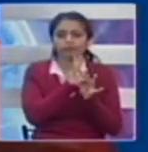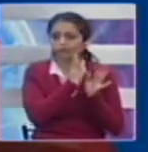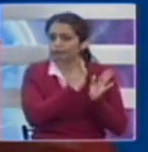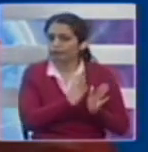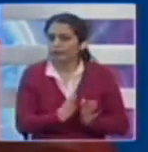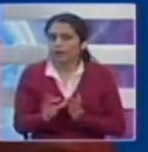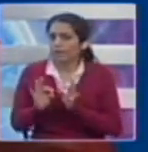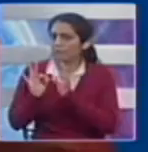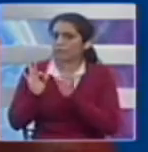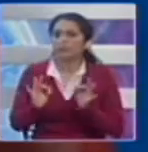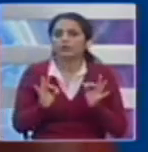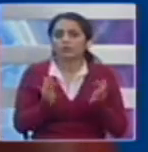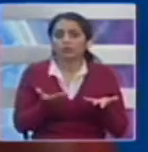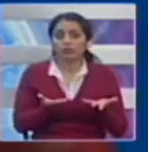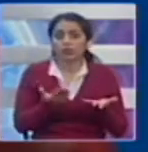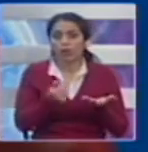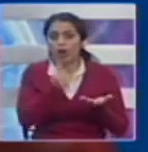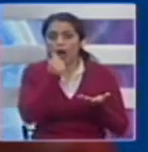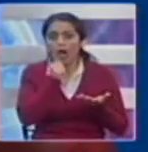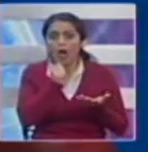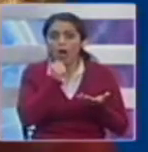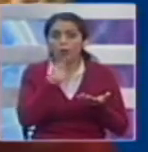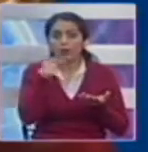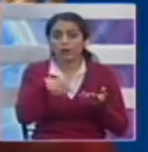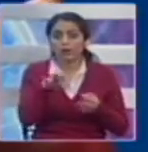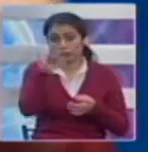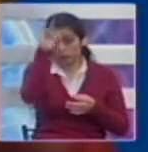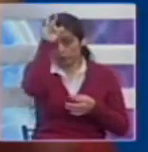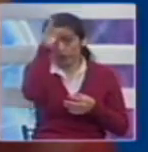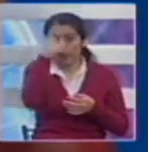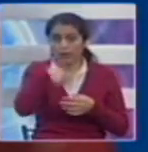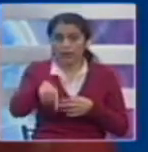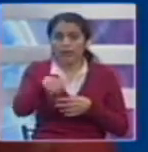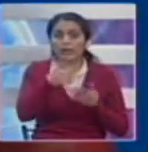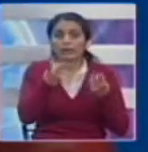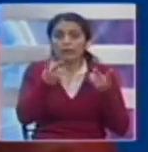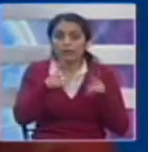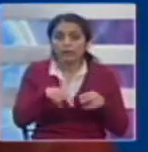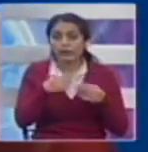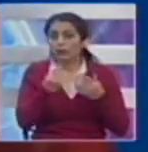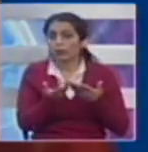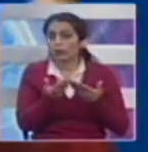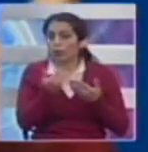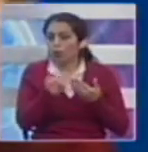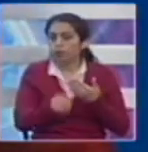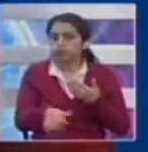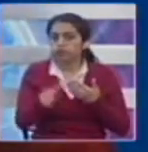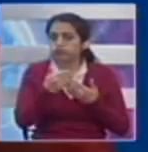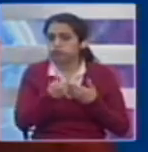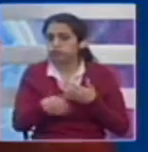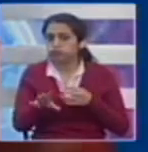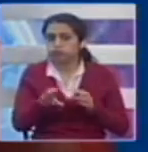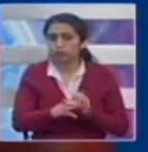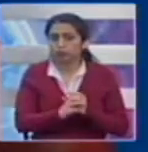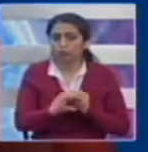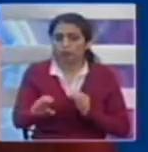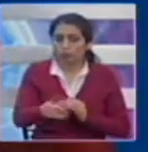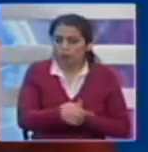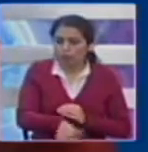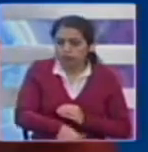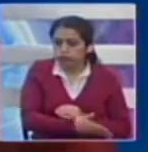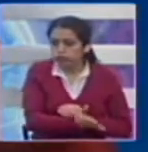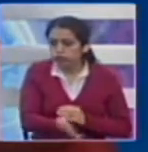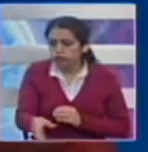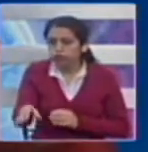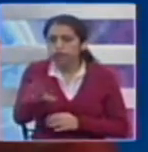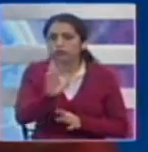quede canalizado y las aguas que salen del hospital puedan ser, en este caso, ir a los canales sin tener daños